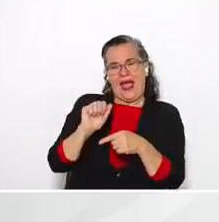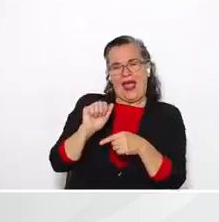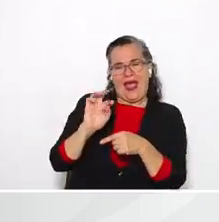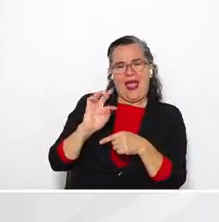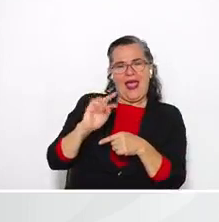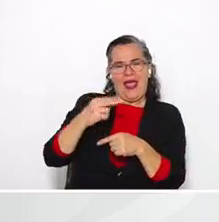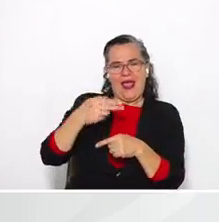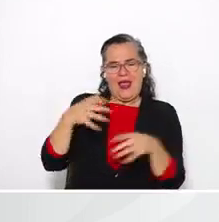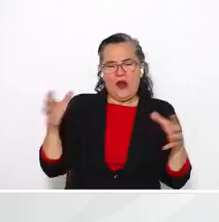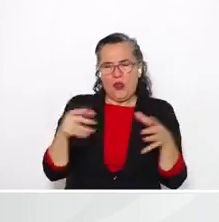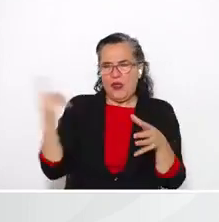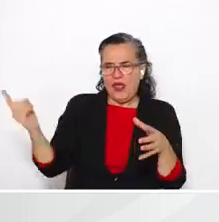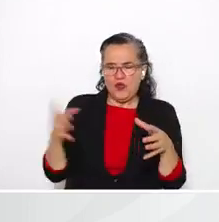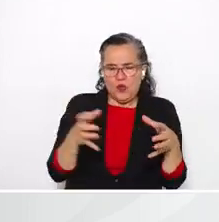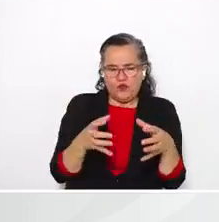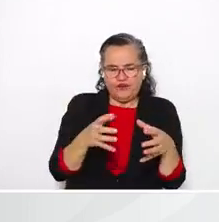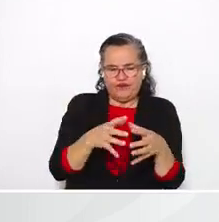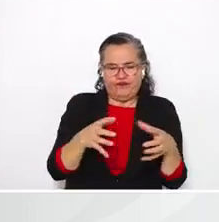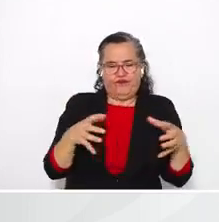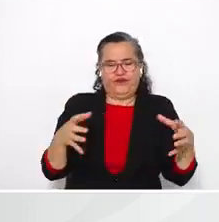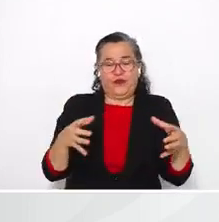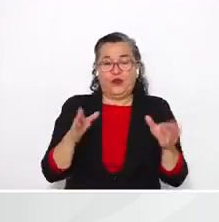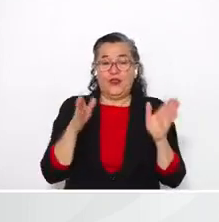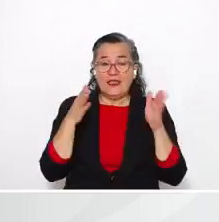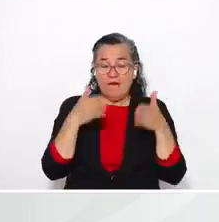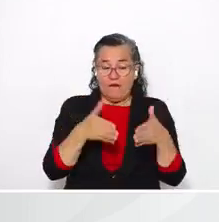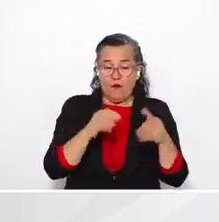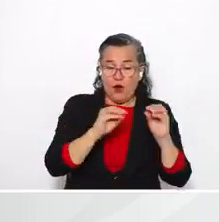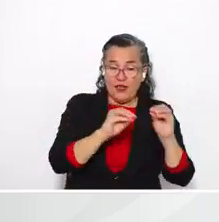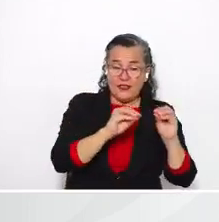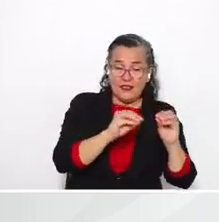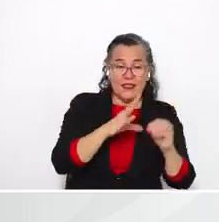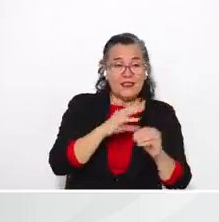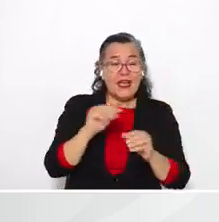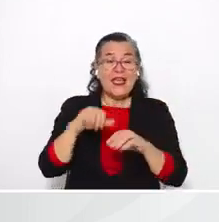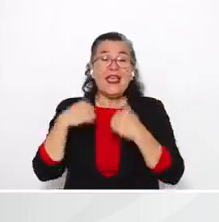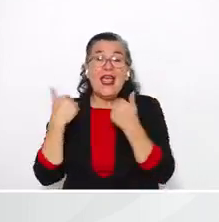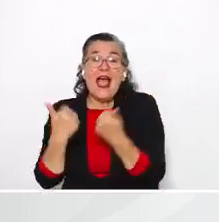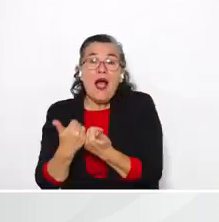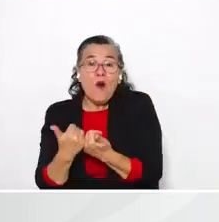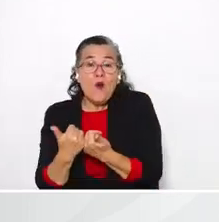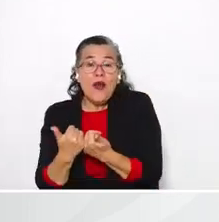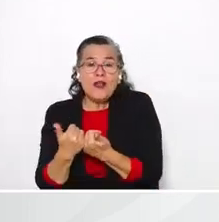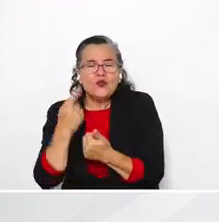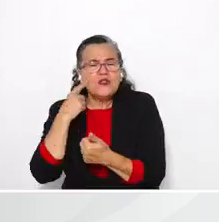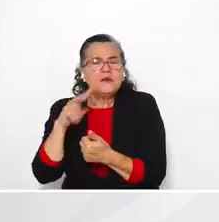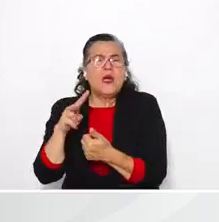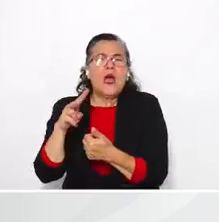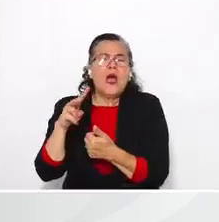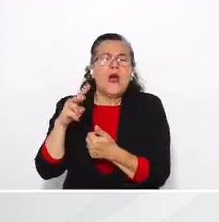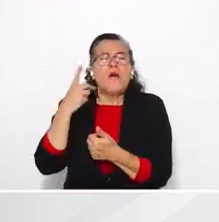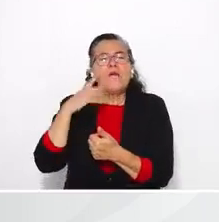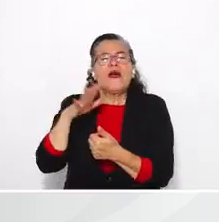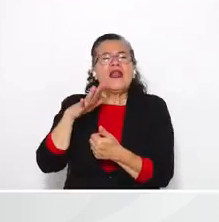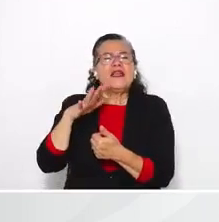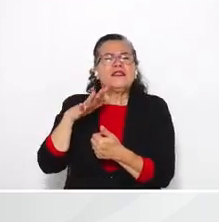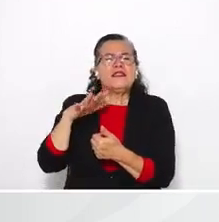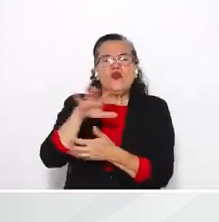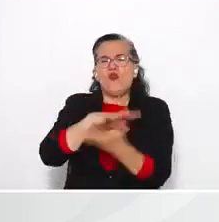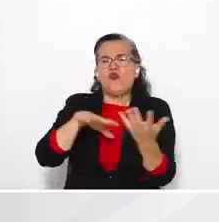el enfoque de enseñanza y las aulas, ustedes ven que los estudiantes, parece un desorden cuando entran a una aula, pero